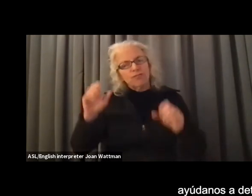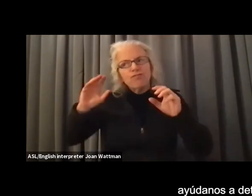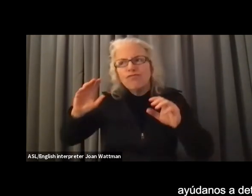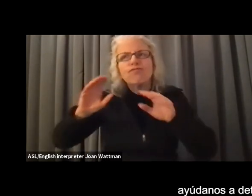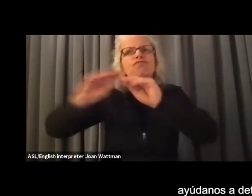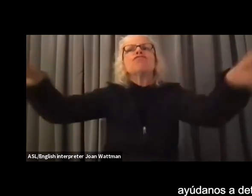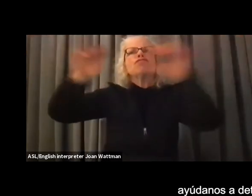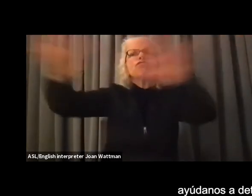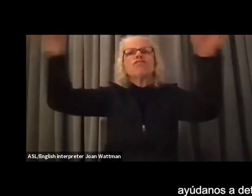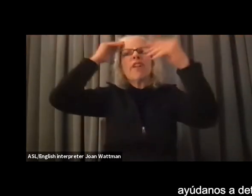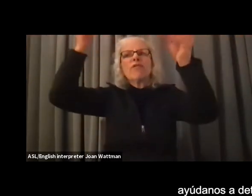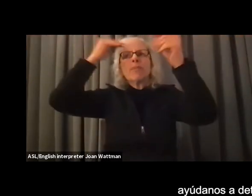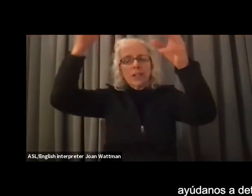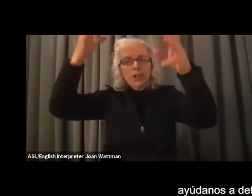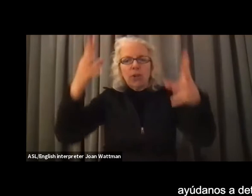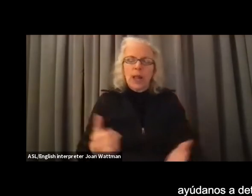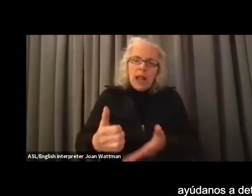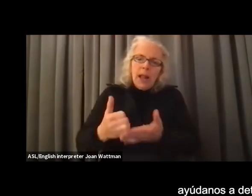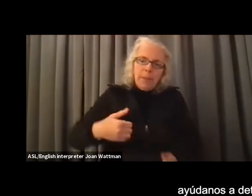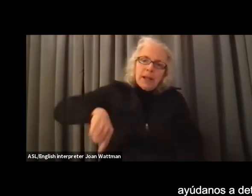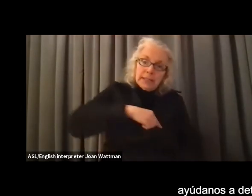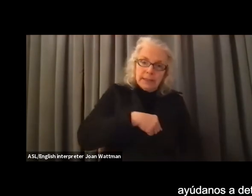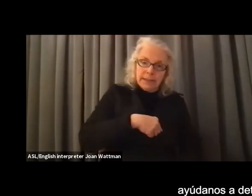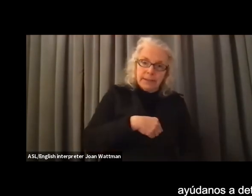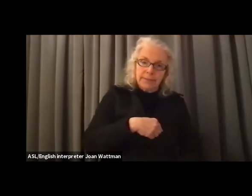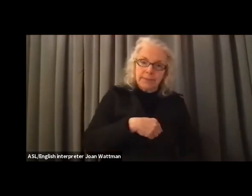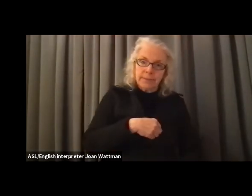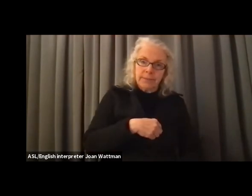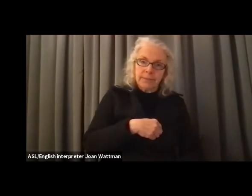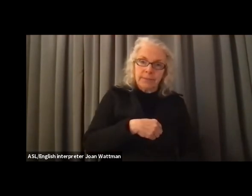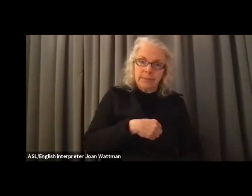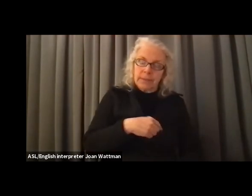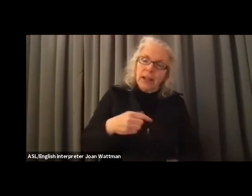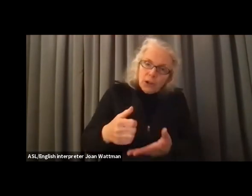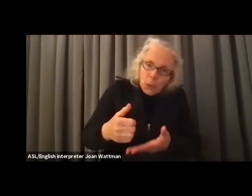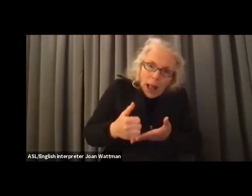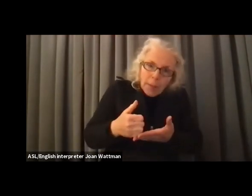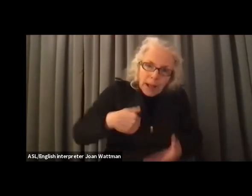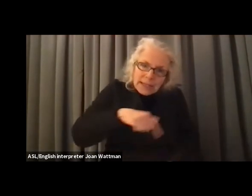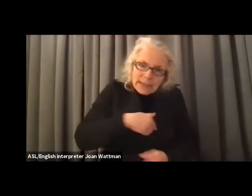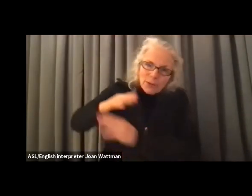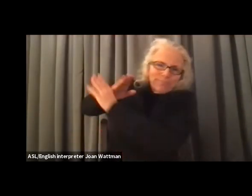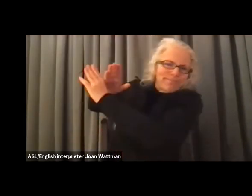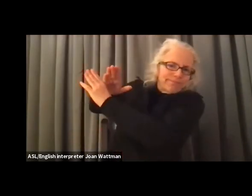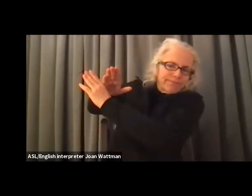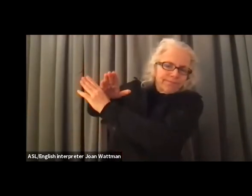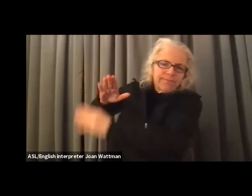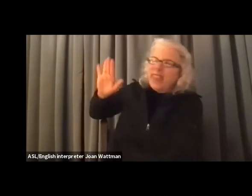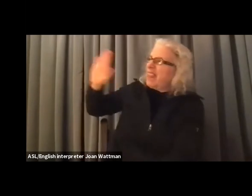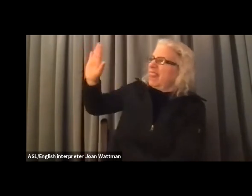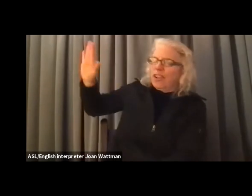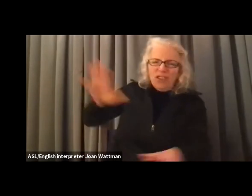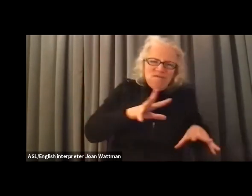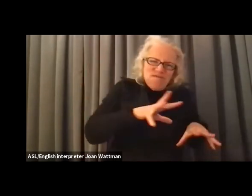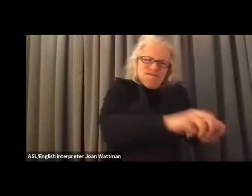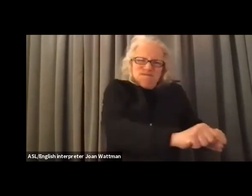ayudar a parar el exterminio que en su momento significaba el despojo del territorio ancestral de la toma.